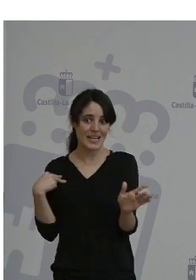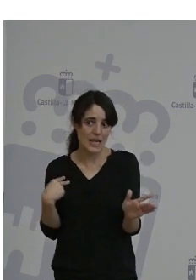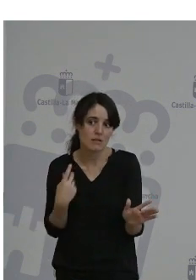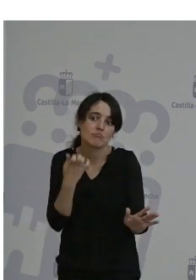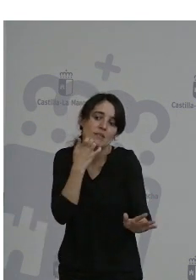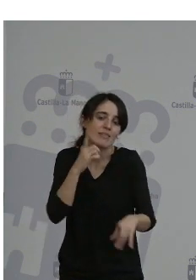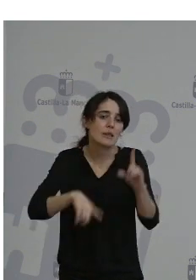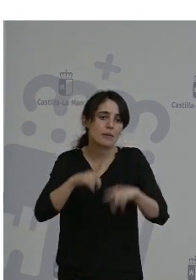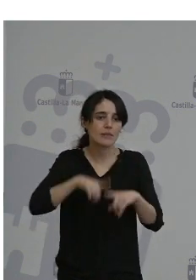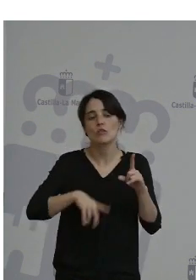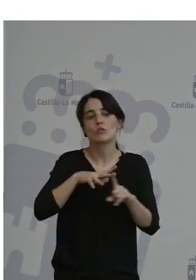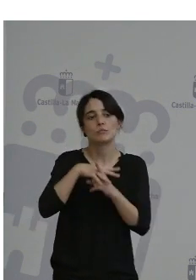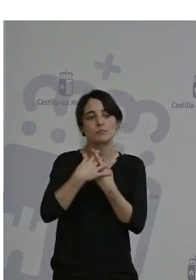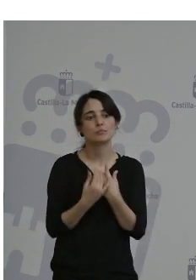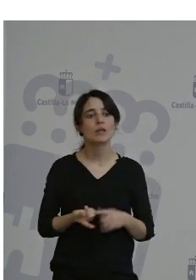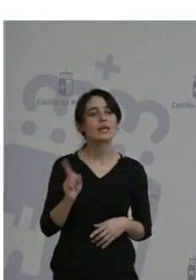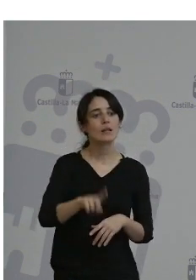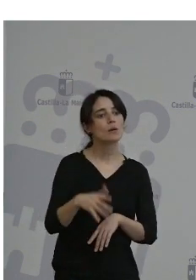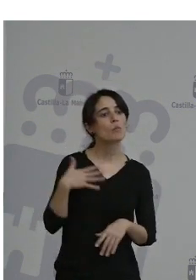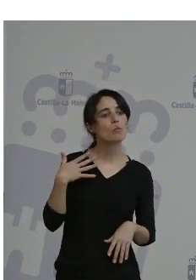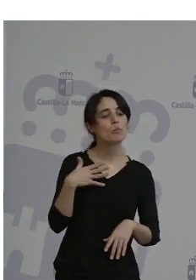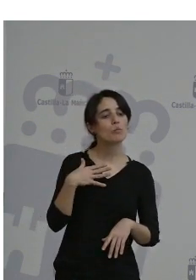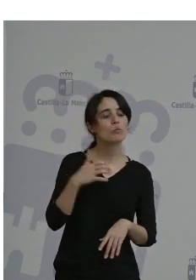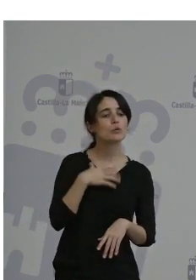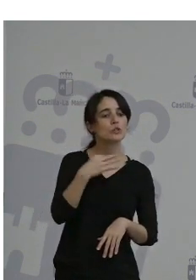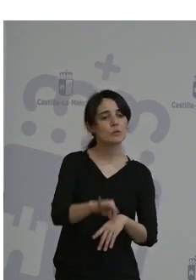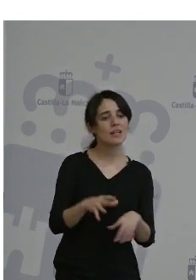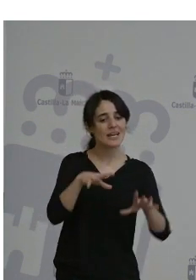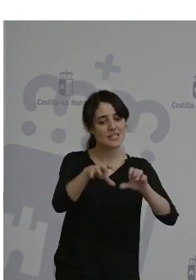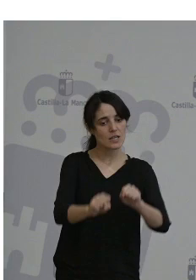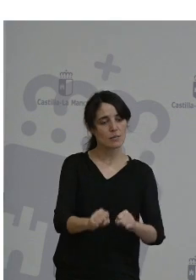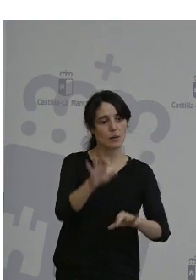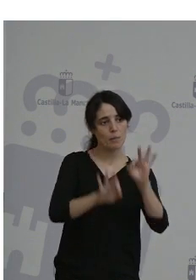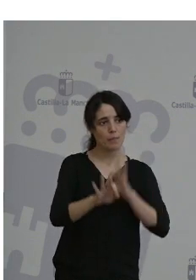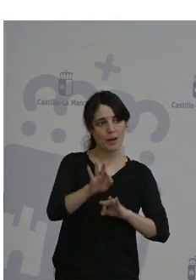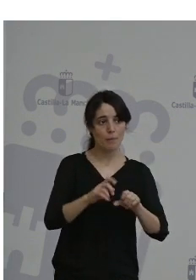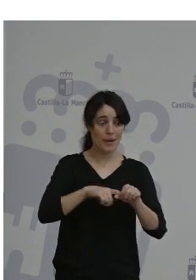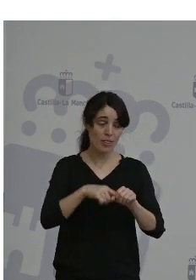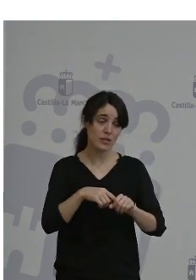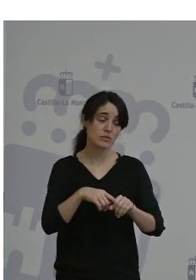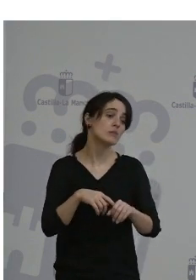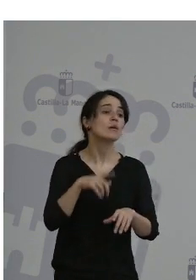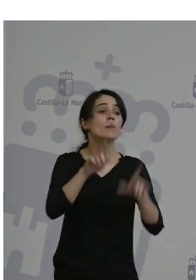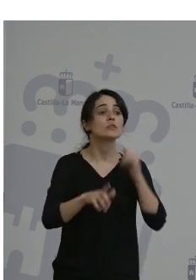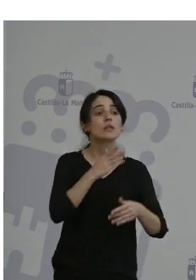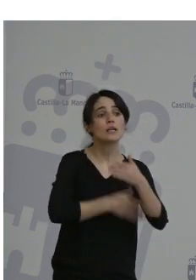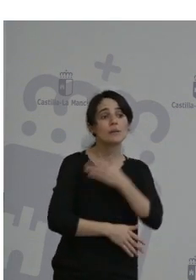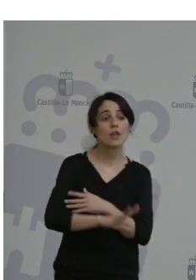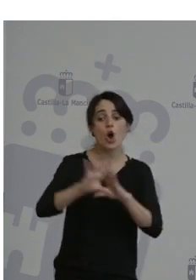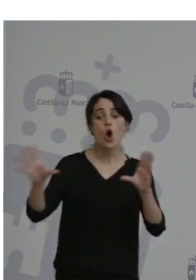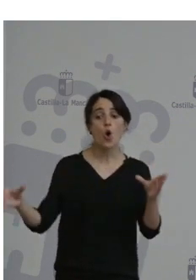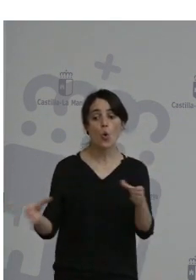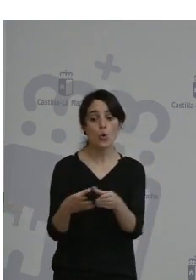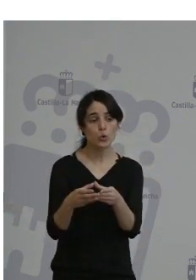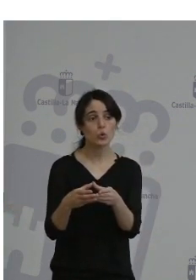posibilidad de convocar las plazas reservadas para personas con discapacidad conjuntamente con las plazas ordinarias o mediante